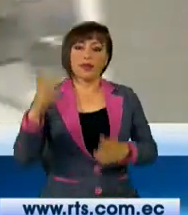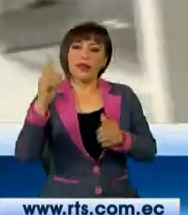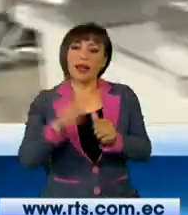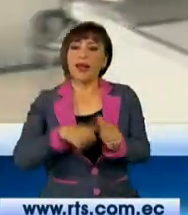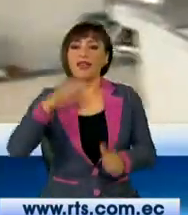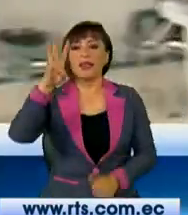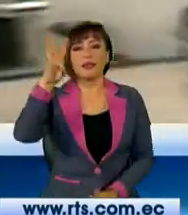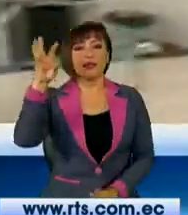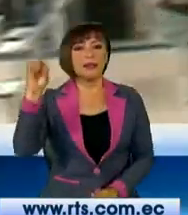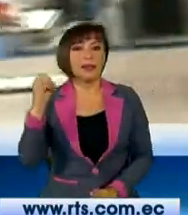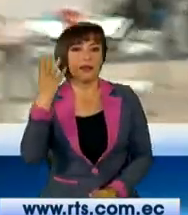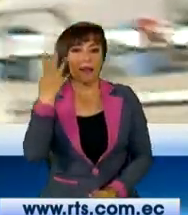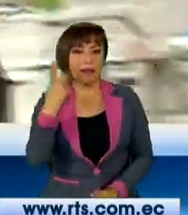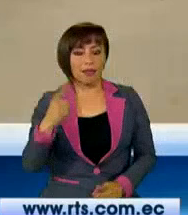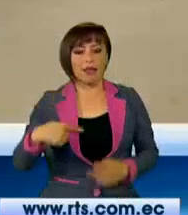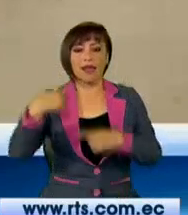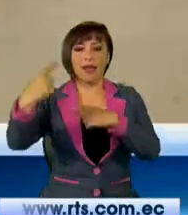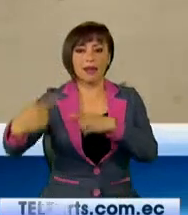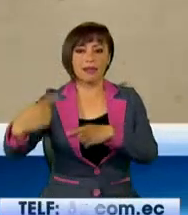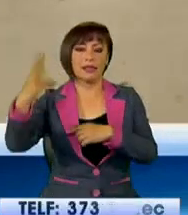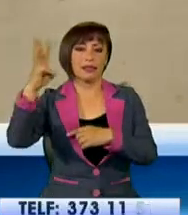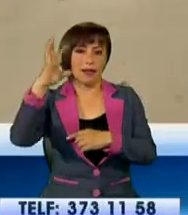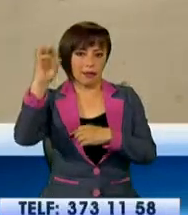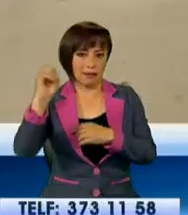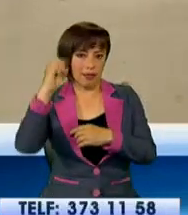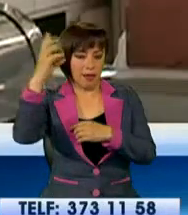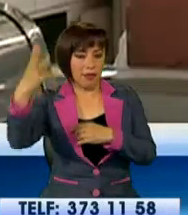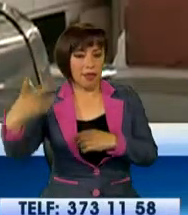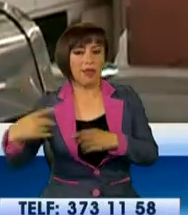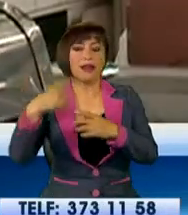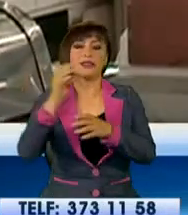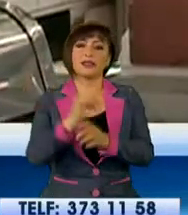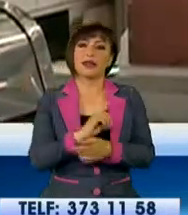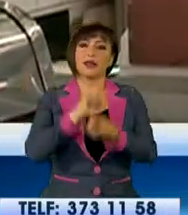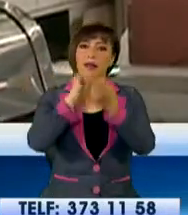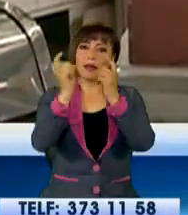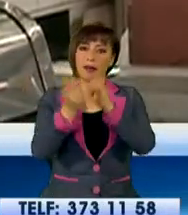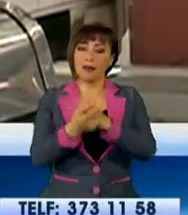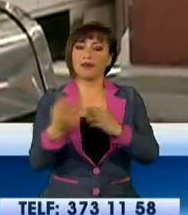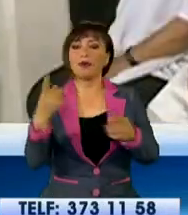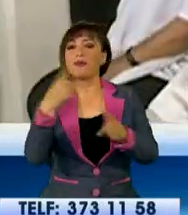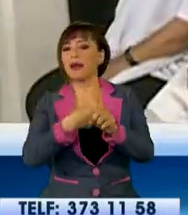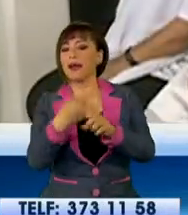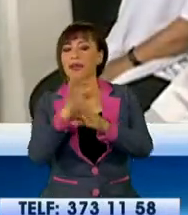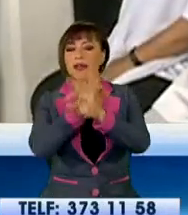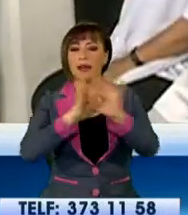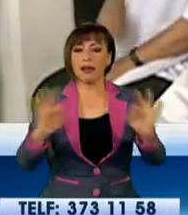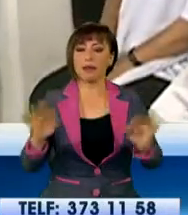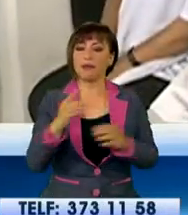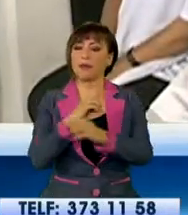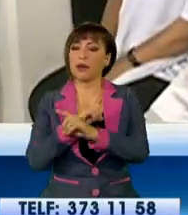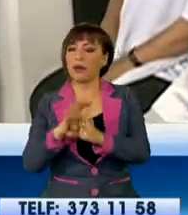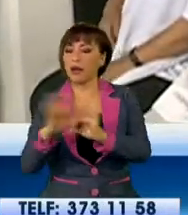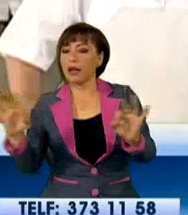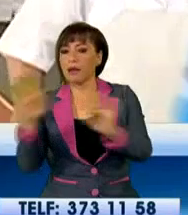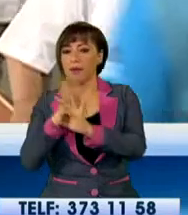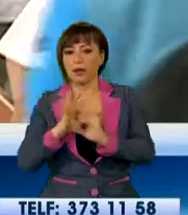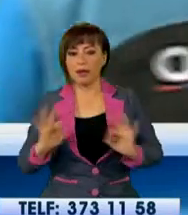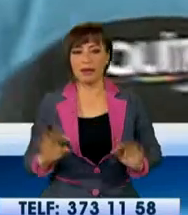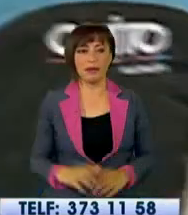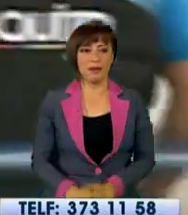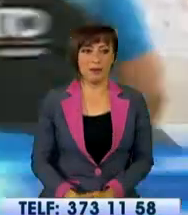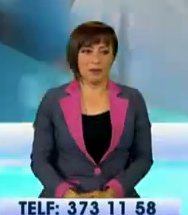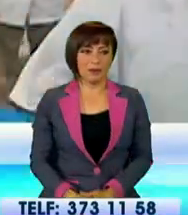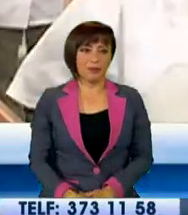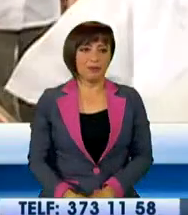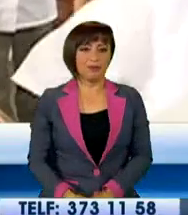Quito, mientras que el mantenimiento diario será corresponsabilidad de los comerciantes de los centros de abasto a quienes se está capacitando. Claro, a